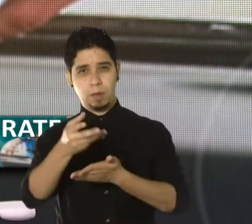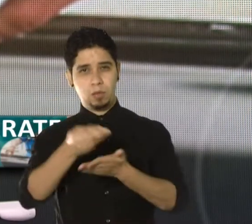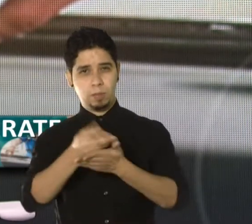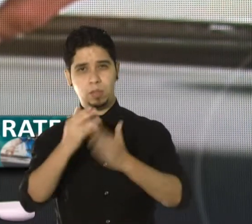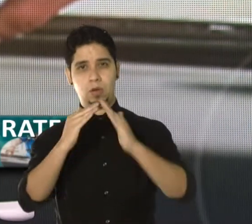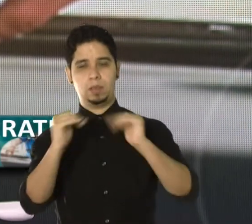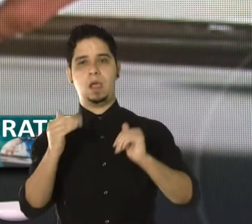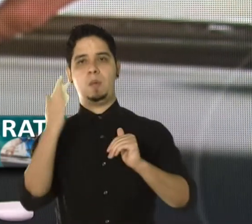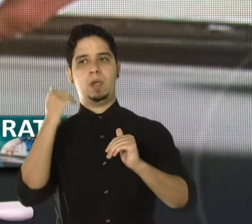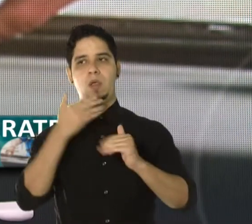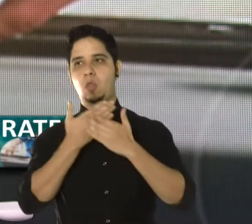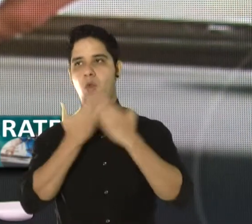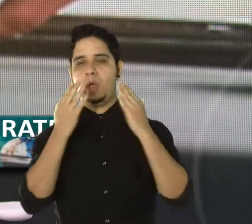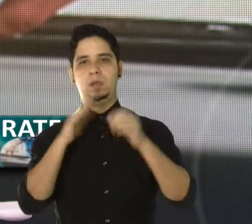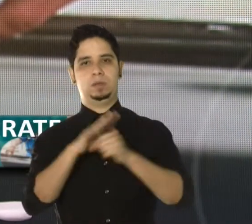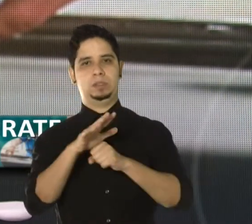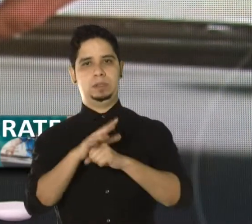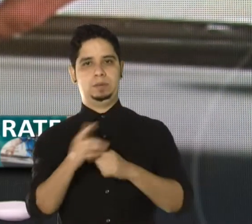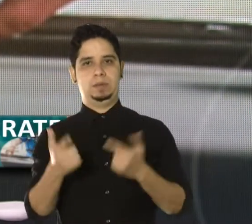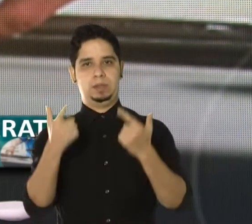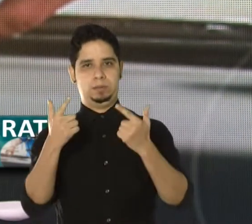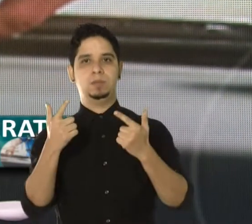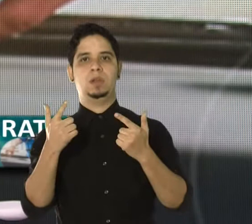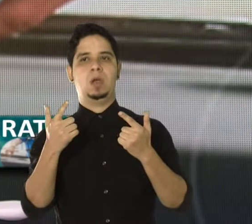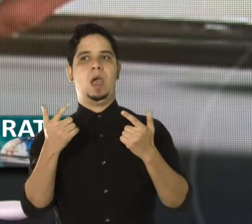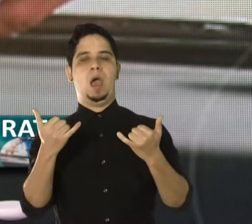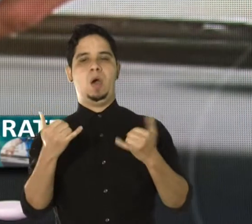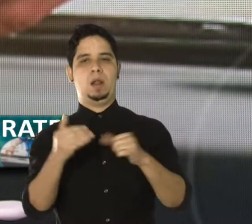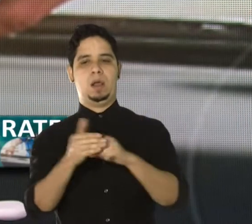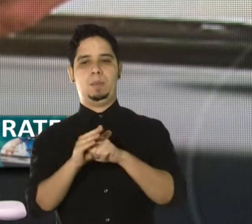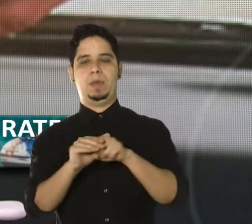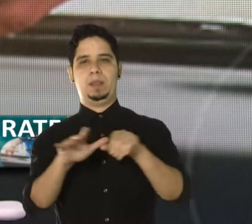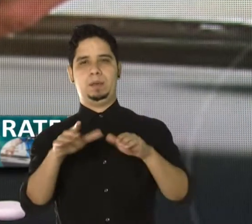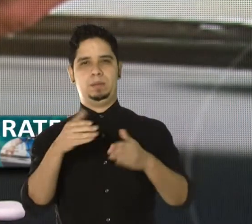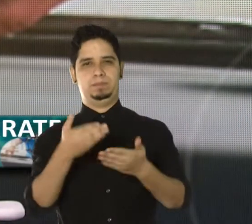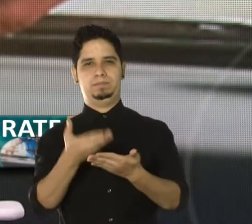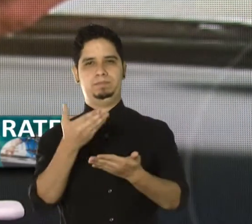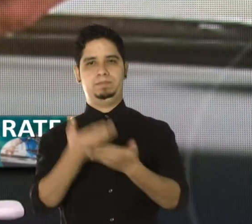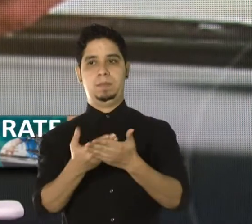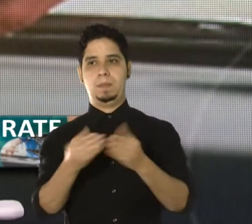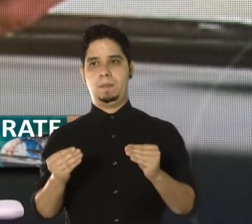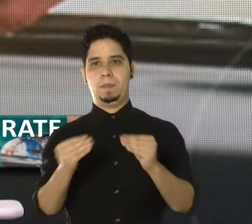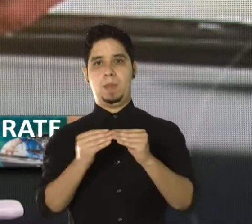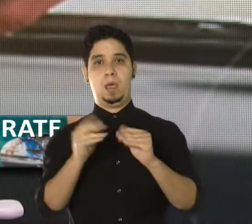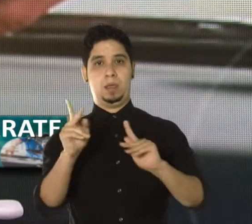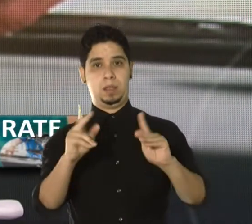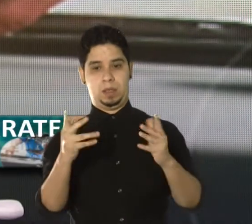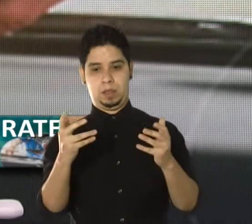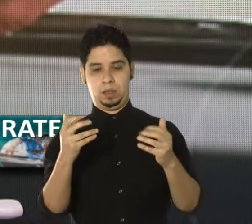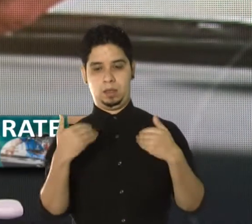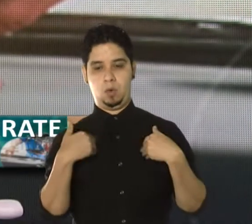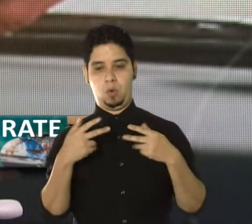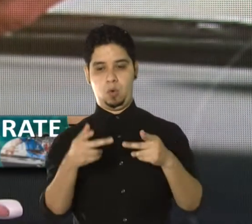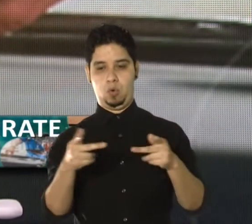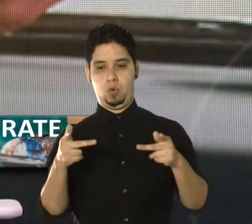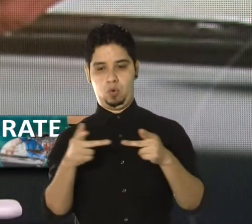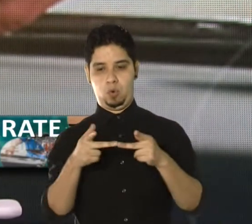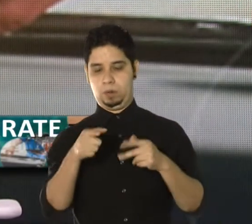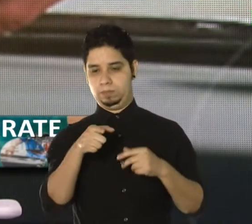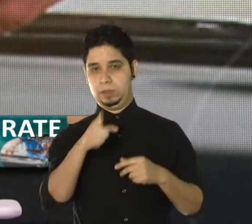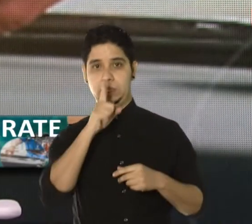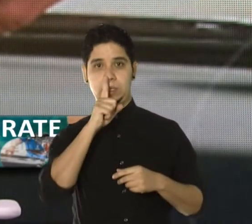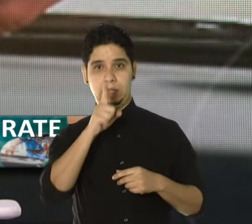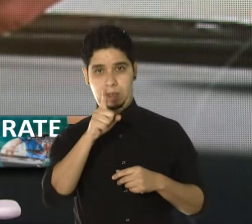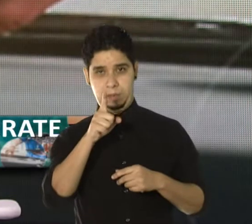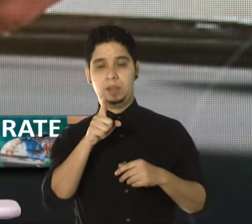de vivienda, ¿no? La pandemia lo que nos ha demostrado y nos ha enseñado, mucha gente ha querido ahora tener un sitio donde actualmente